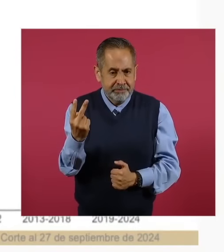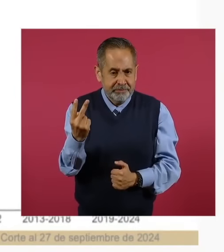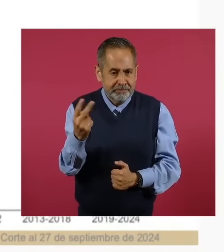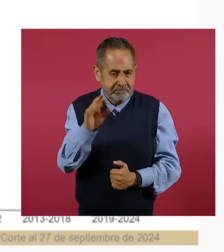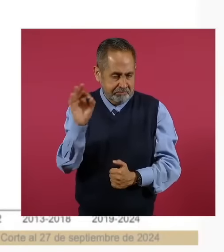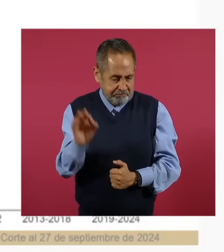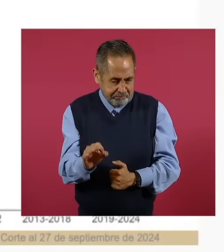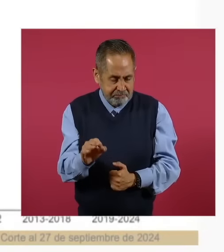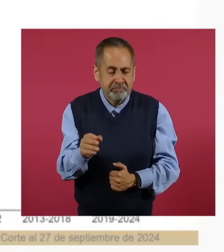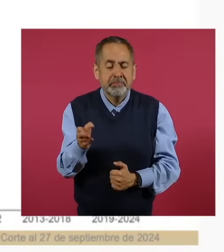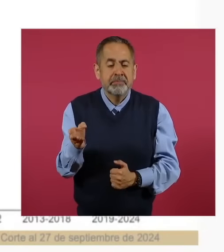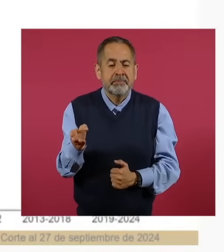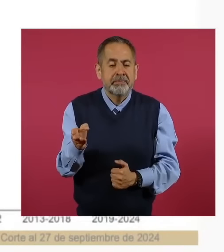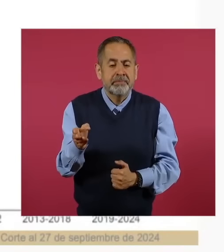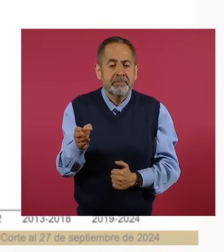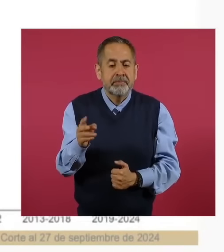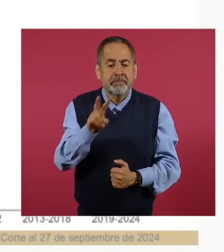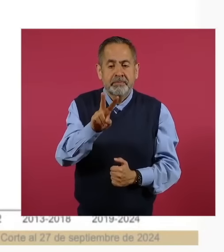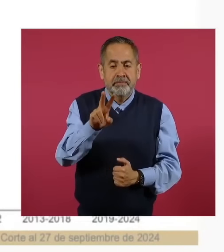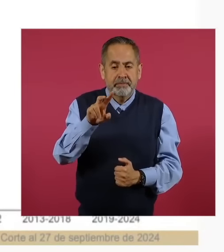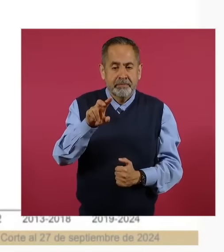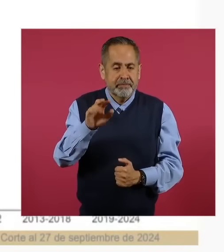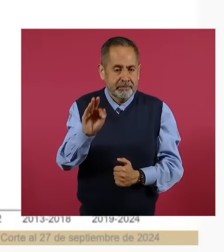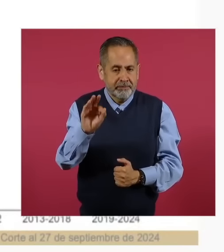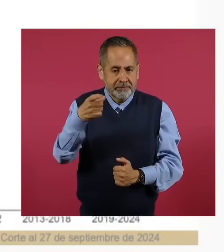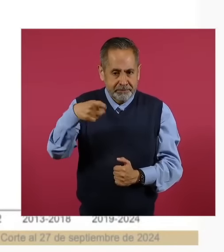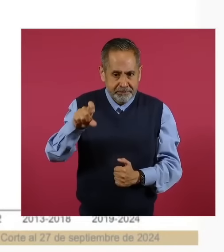172%. Con Vicente Fox